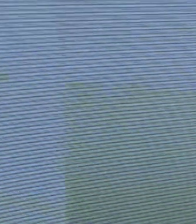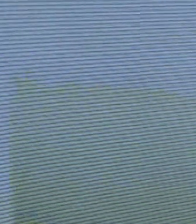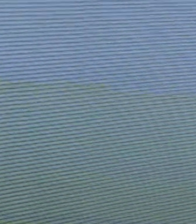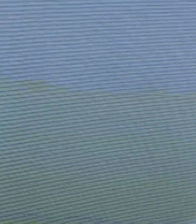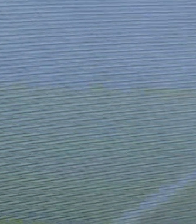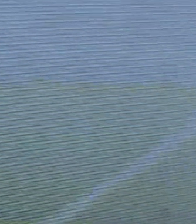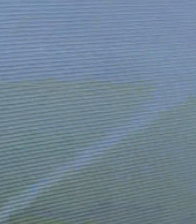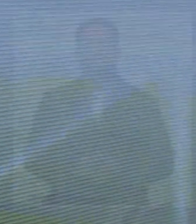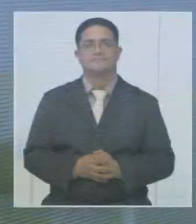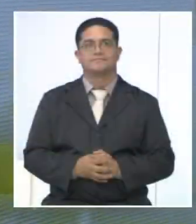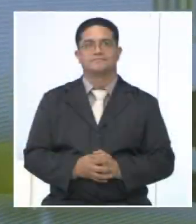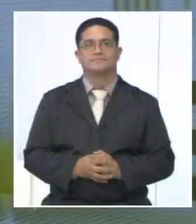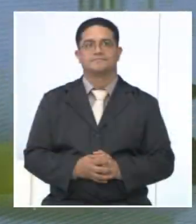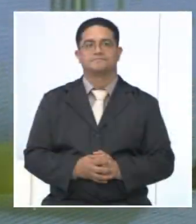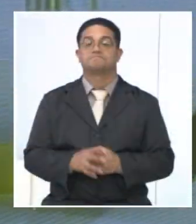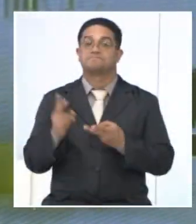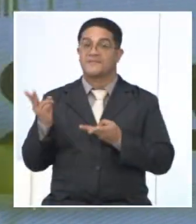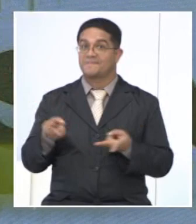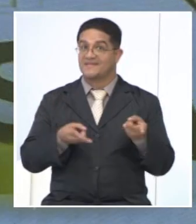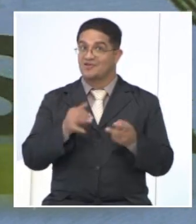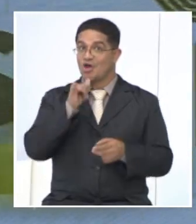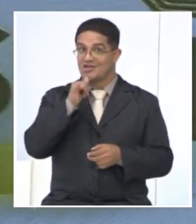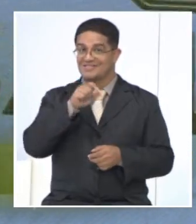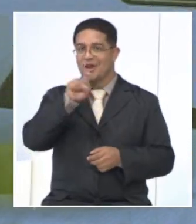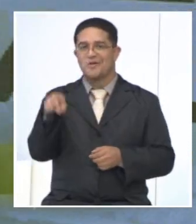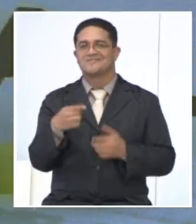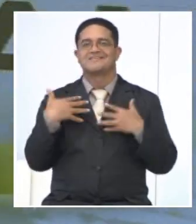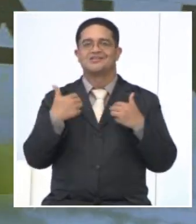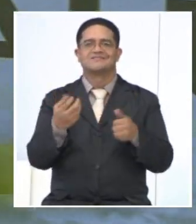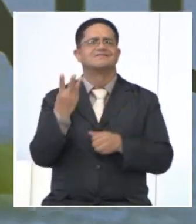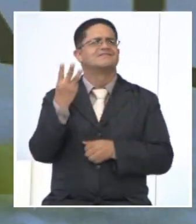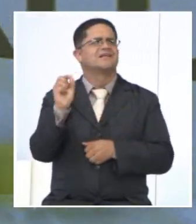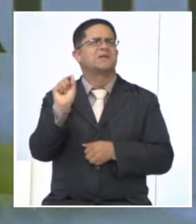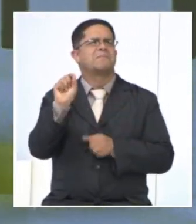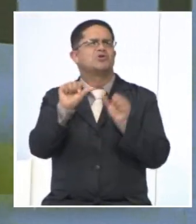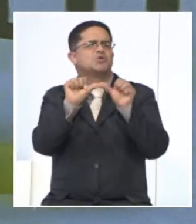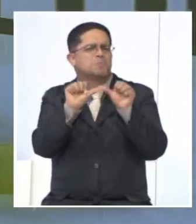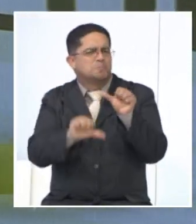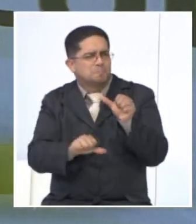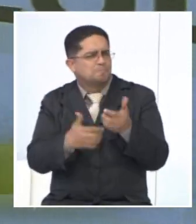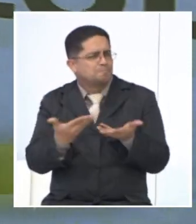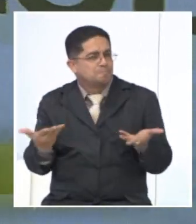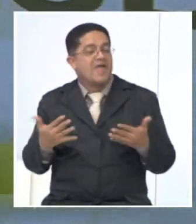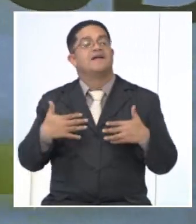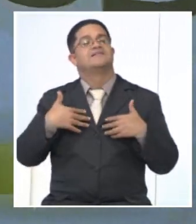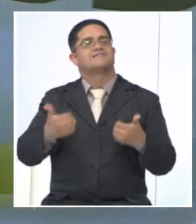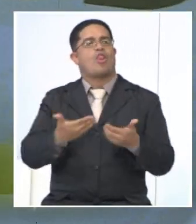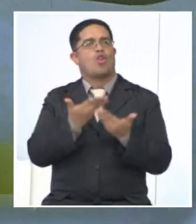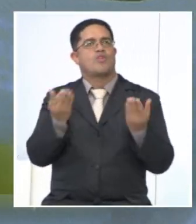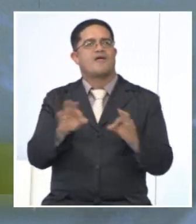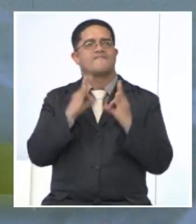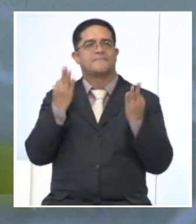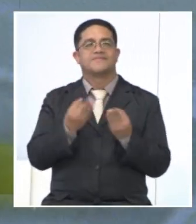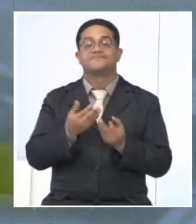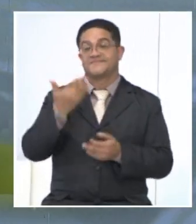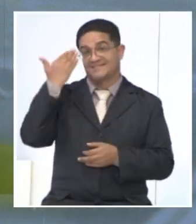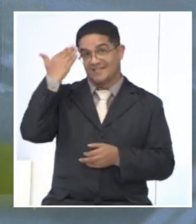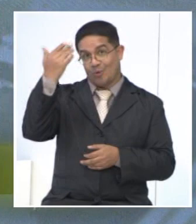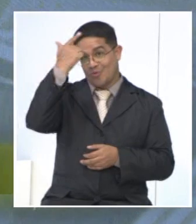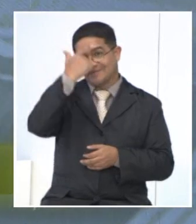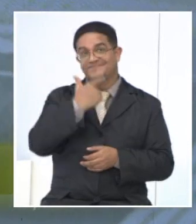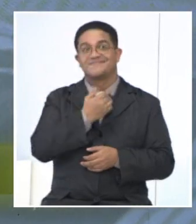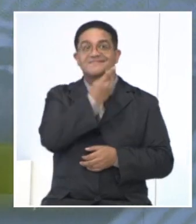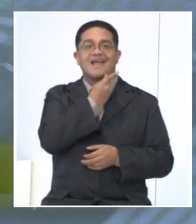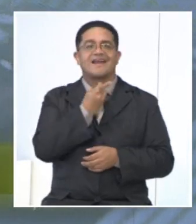Bienvenidos a Noticias Globovisión Salud, 30 minutos dedicados para el bienestar de toda la familia. Les saluda como siempre Daniela J. Salas en nombre de todo